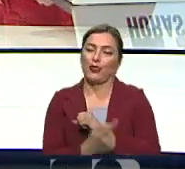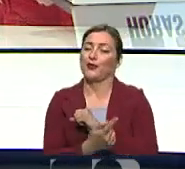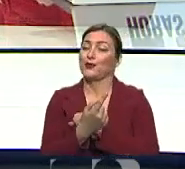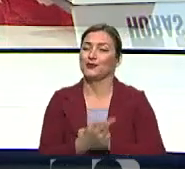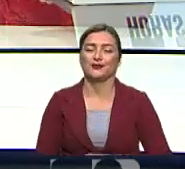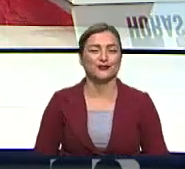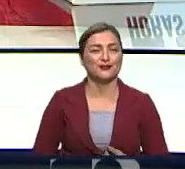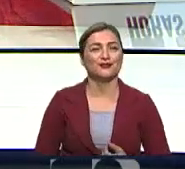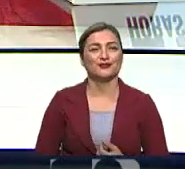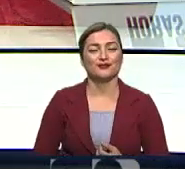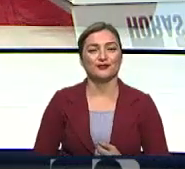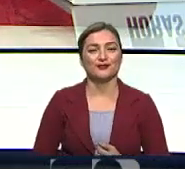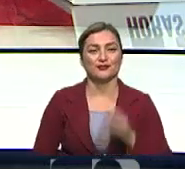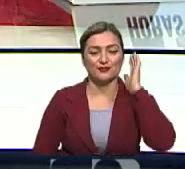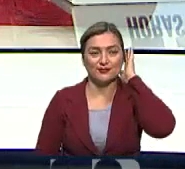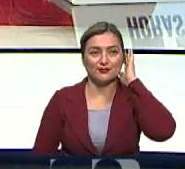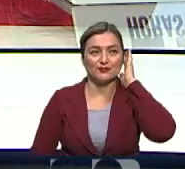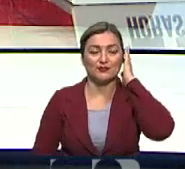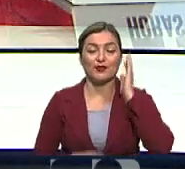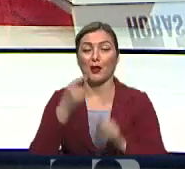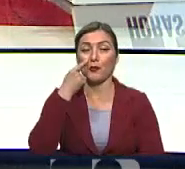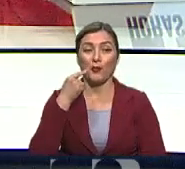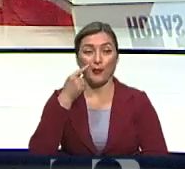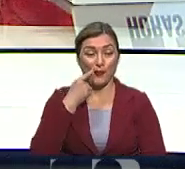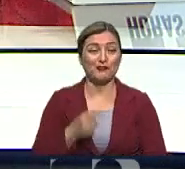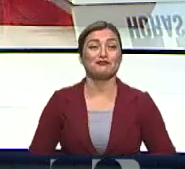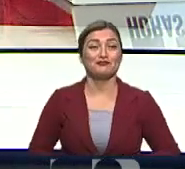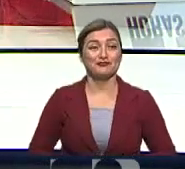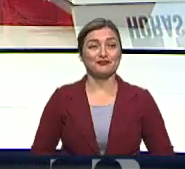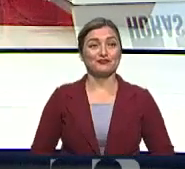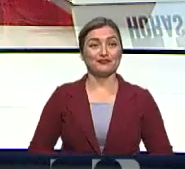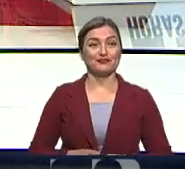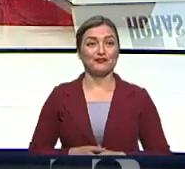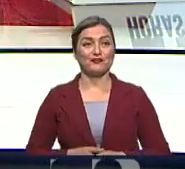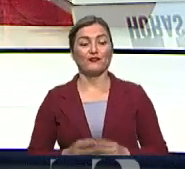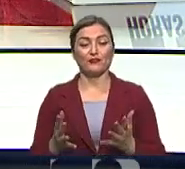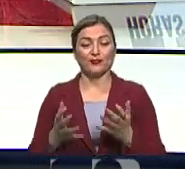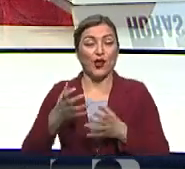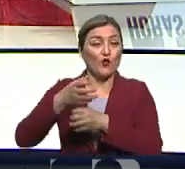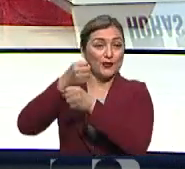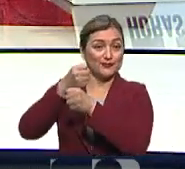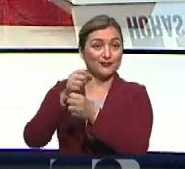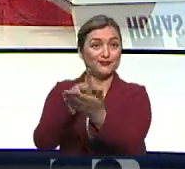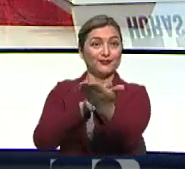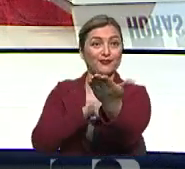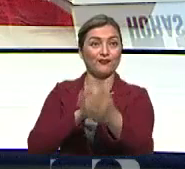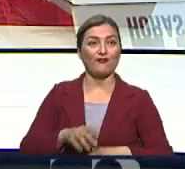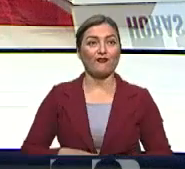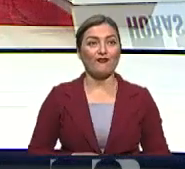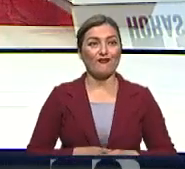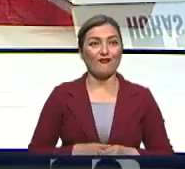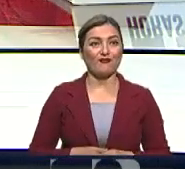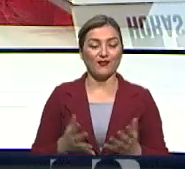dale. Sobre todo mi papá. Pero bueno, la verdad es que queremos recuperar estas tradiciones, así que bueno,